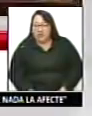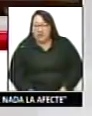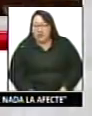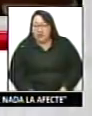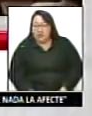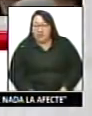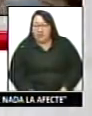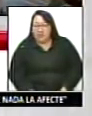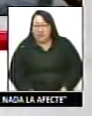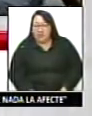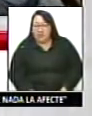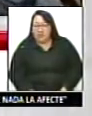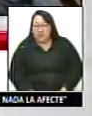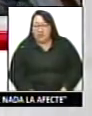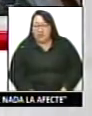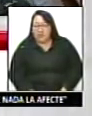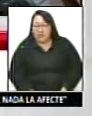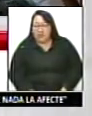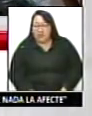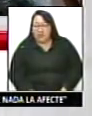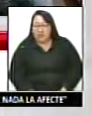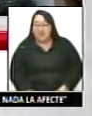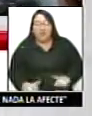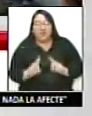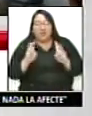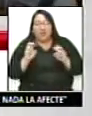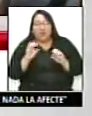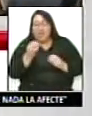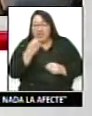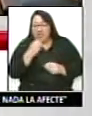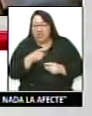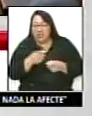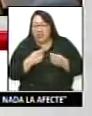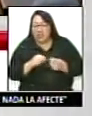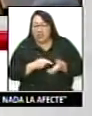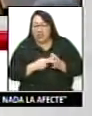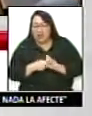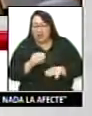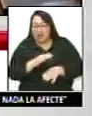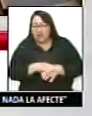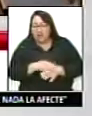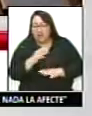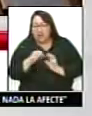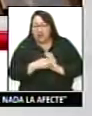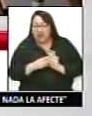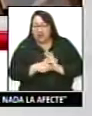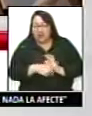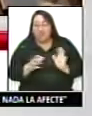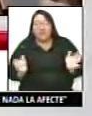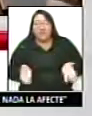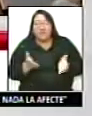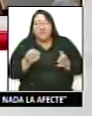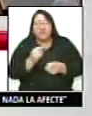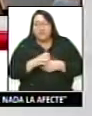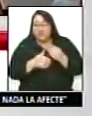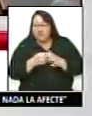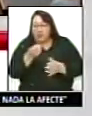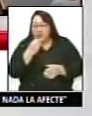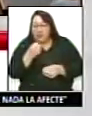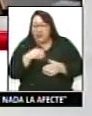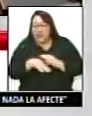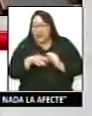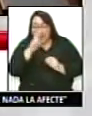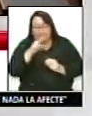de la gastronomía, porque esta reunión, esta mesa de trabajo, se trató sobre el proyecto de ley de promoción de la